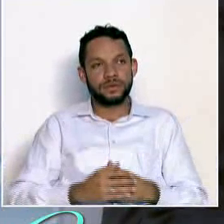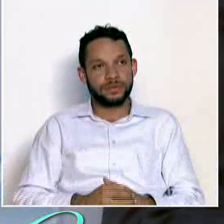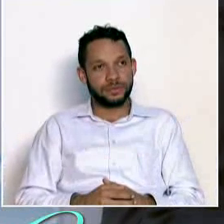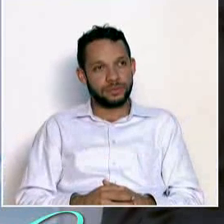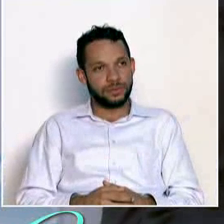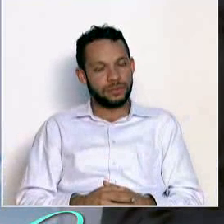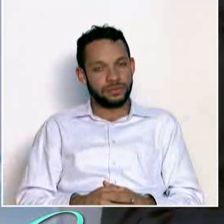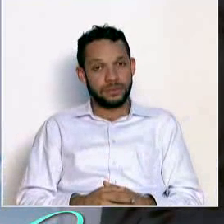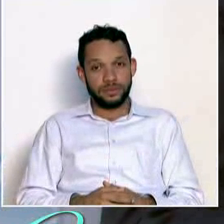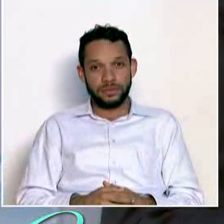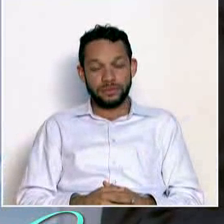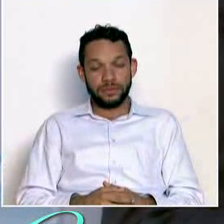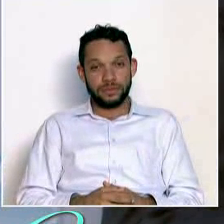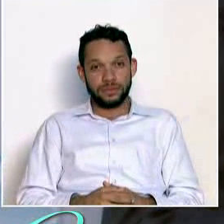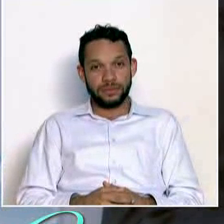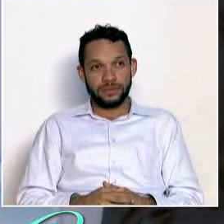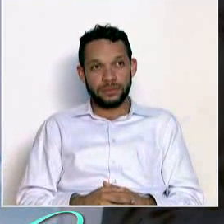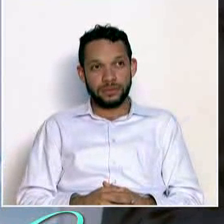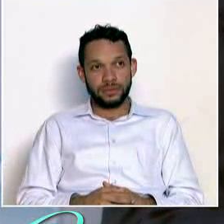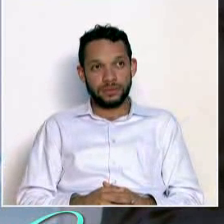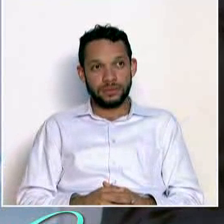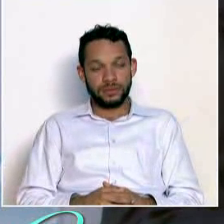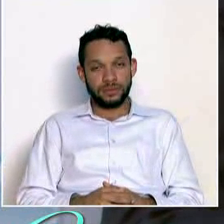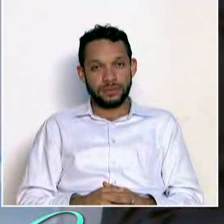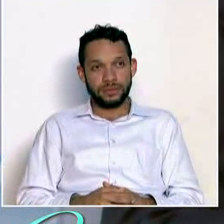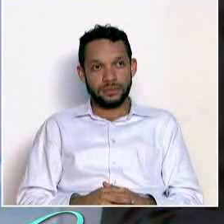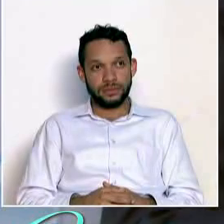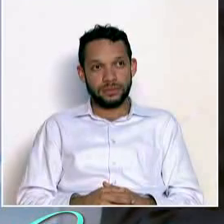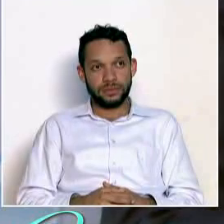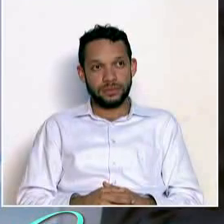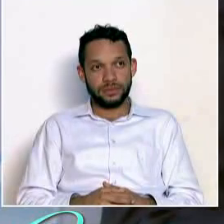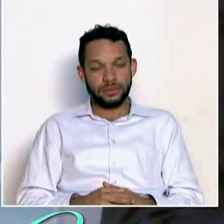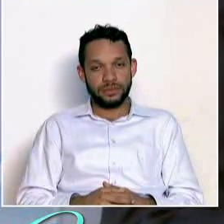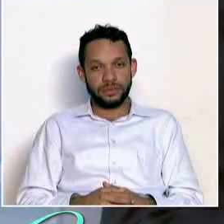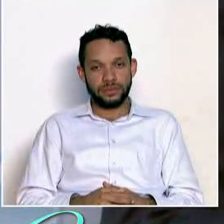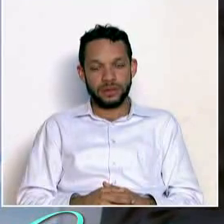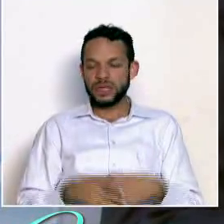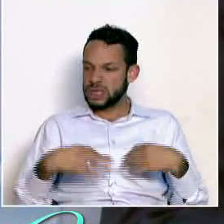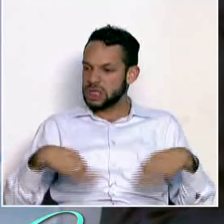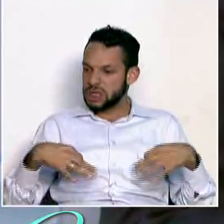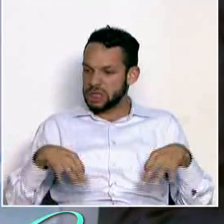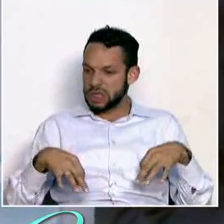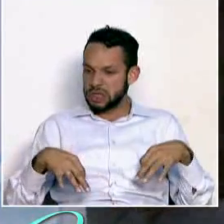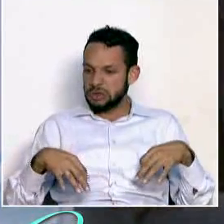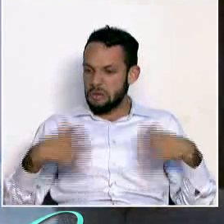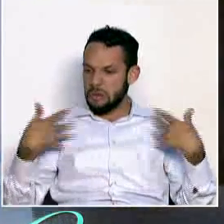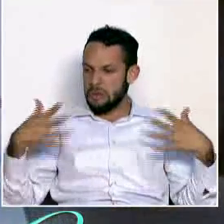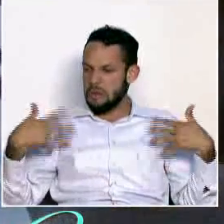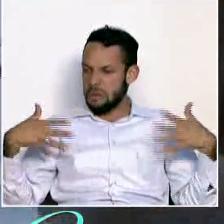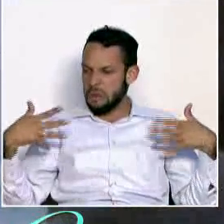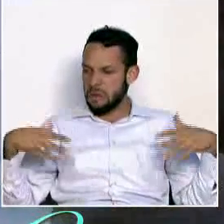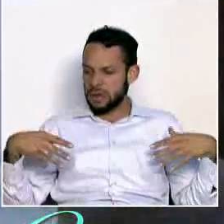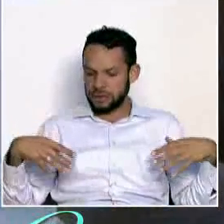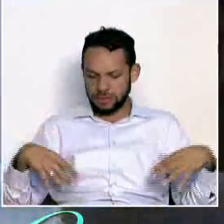Unos trajes muy ligeros, muy sencillos.